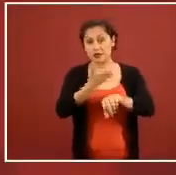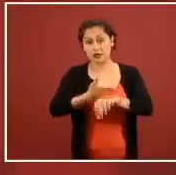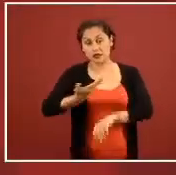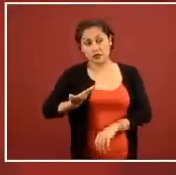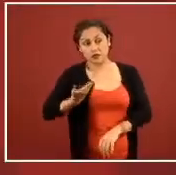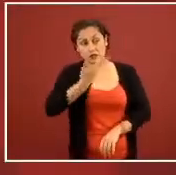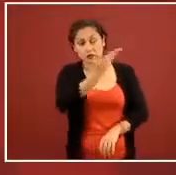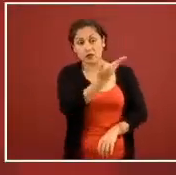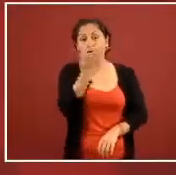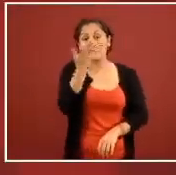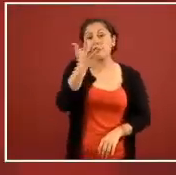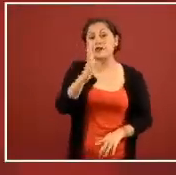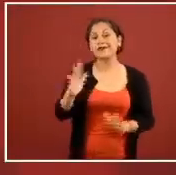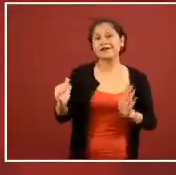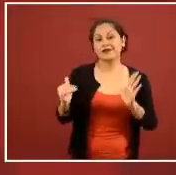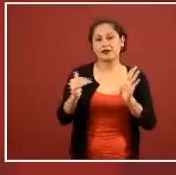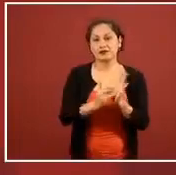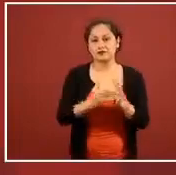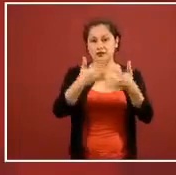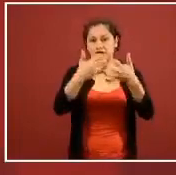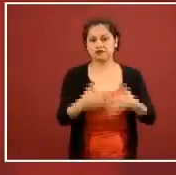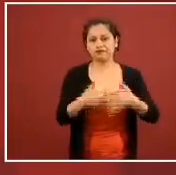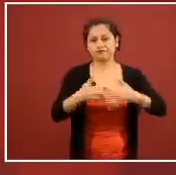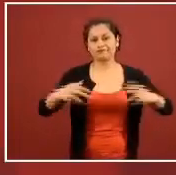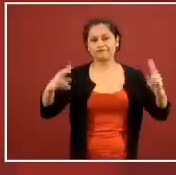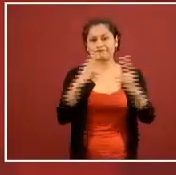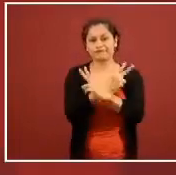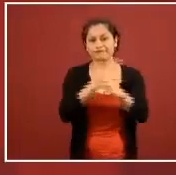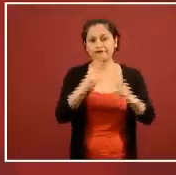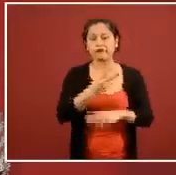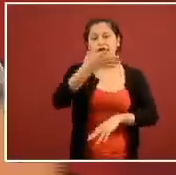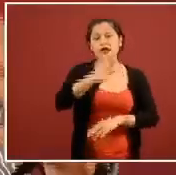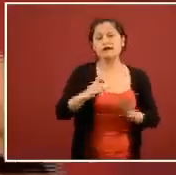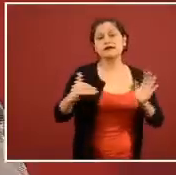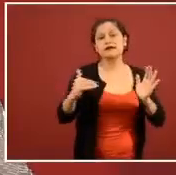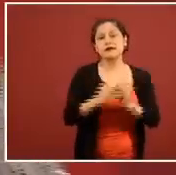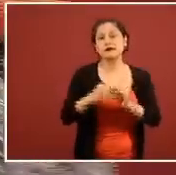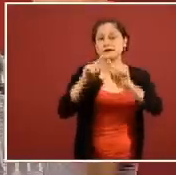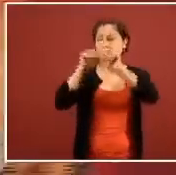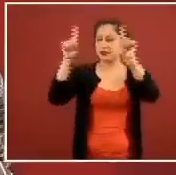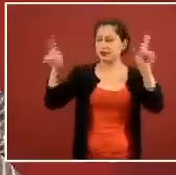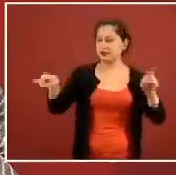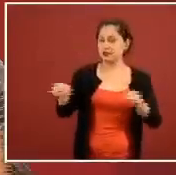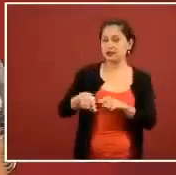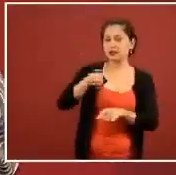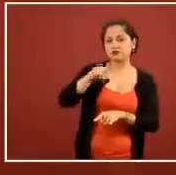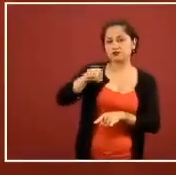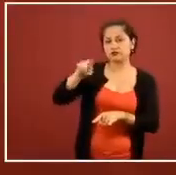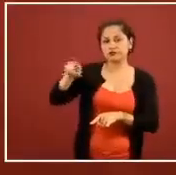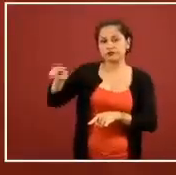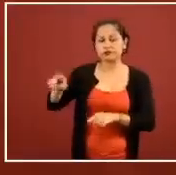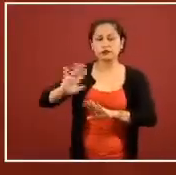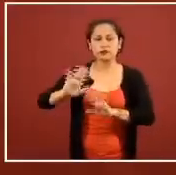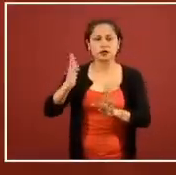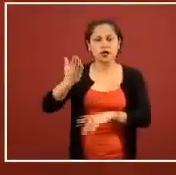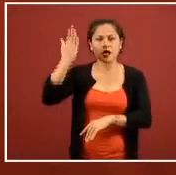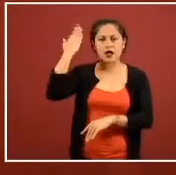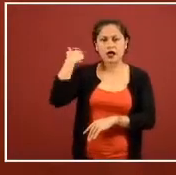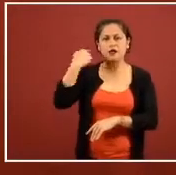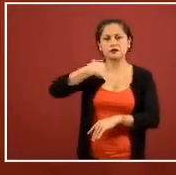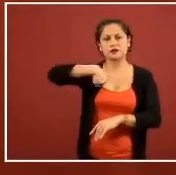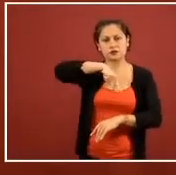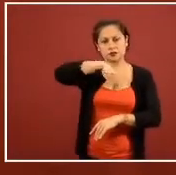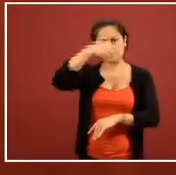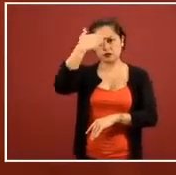son 10,000 ventiladores y 10,000 monitores. Tenemos identificado desde el inicio lo que le llamamos